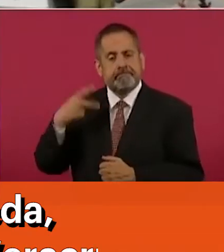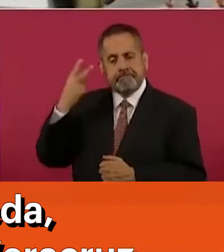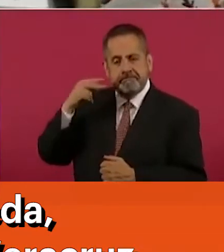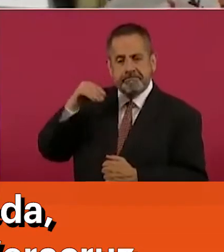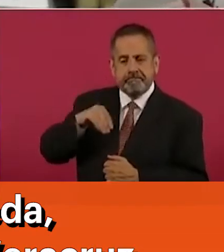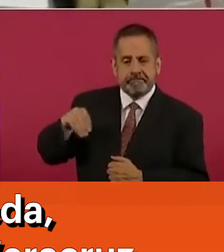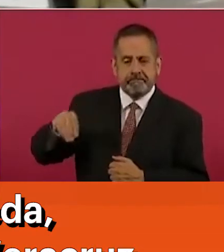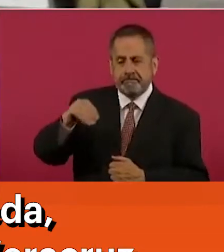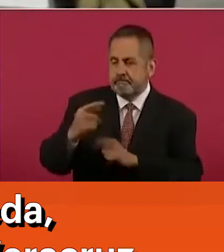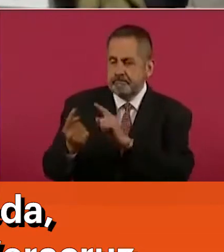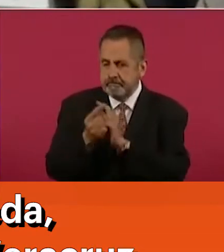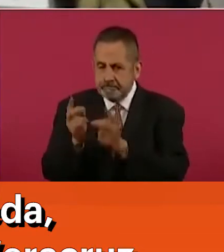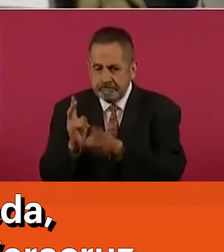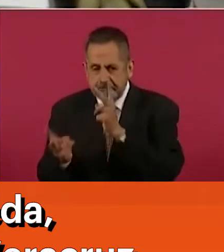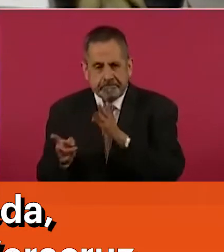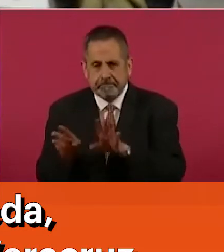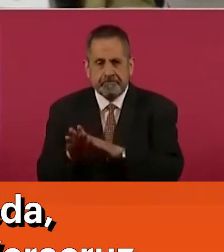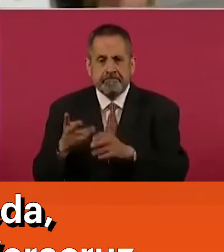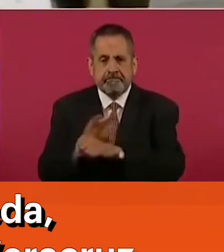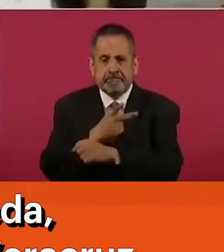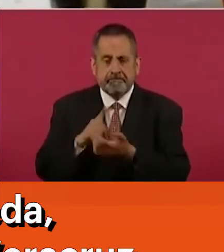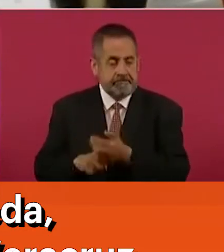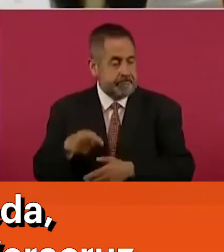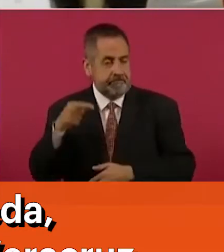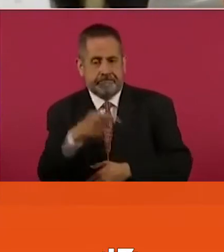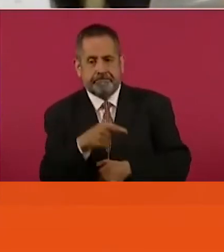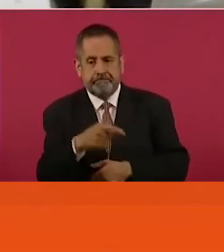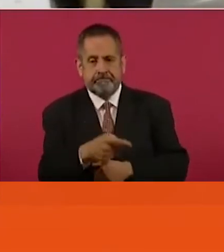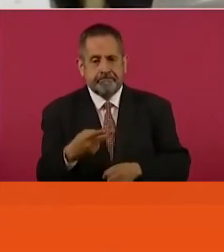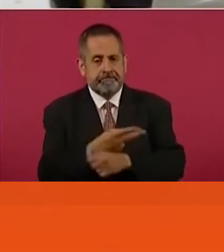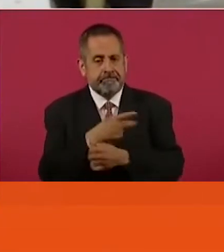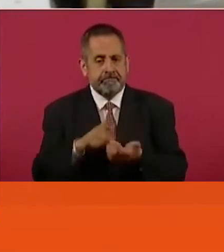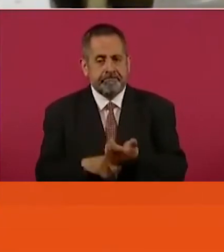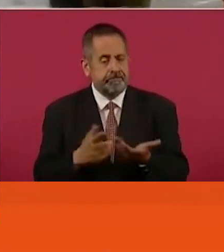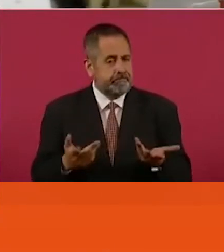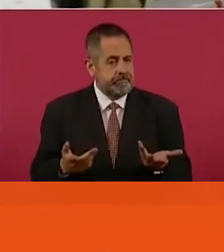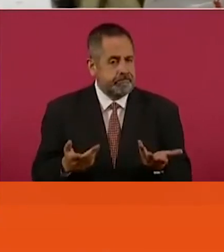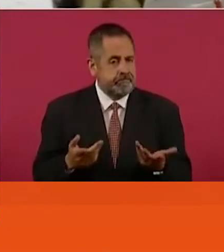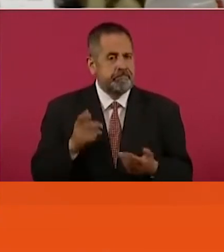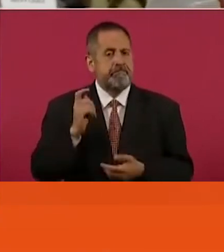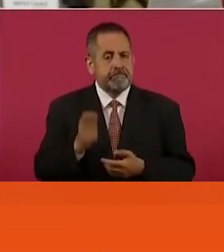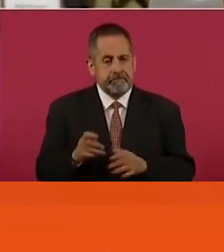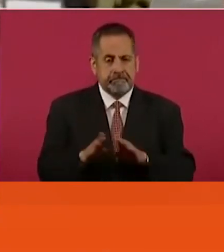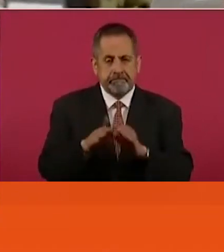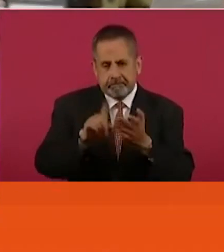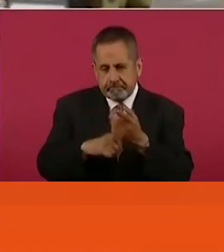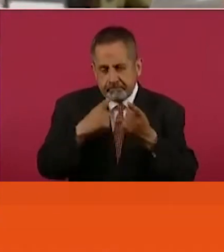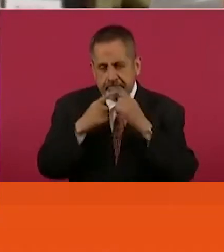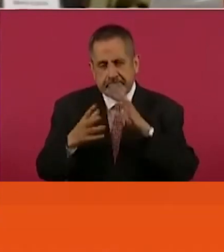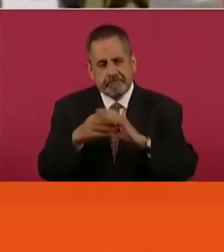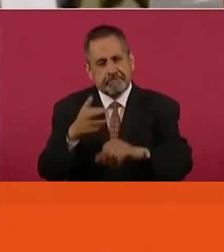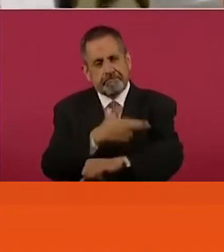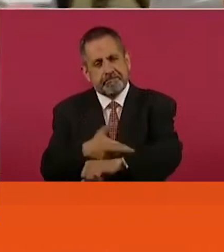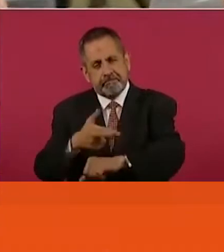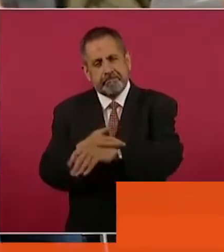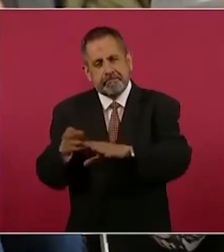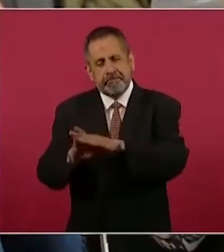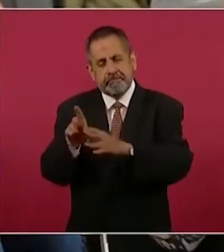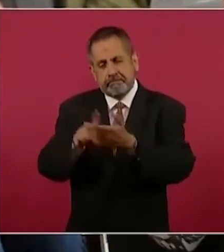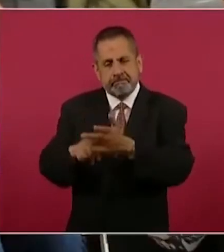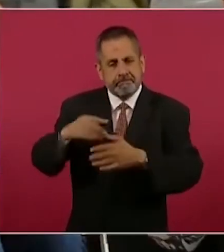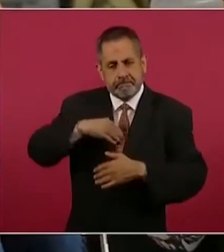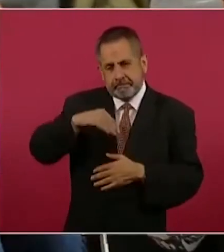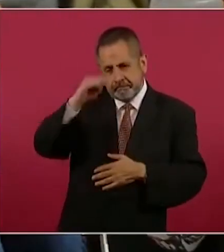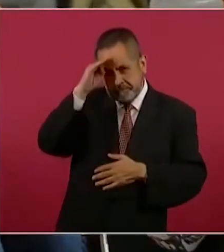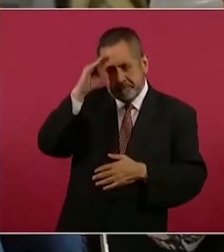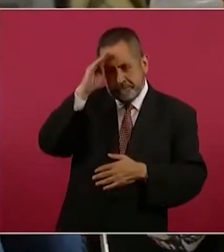¿Qué acciones se van a tomar para este y otros casos similares que existen en el Estado? Y si usted considera que esto tiene